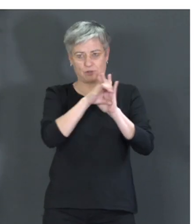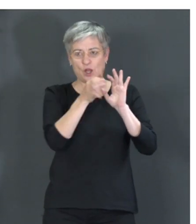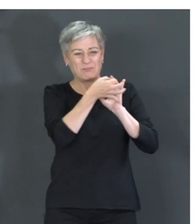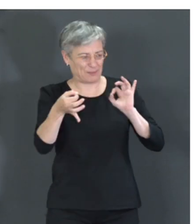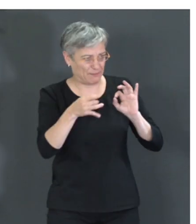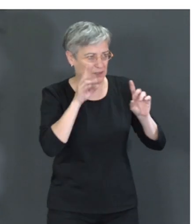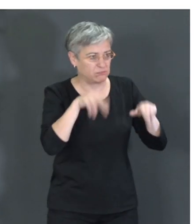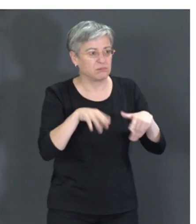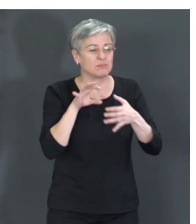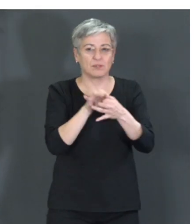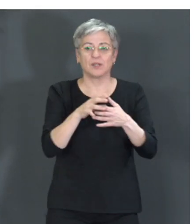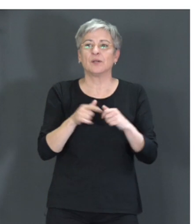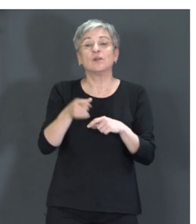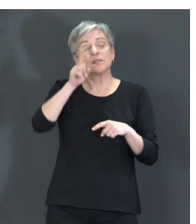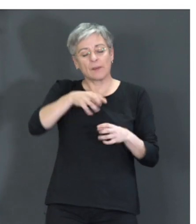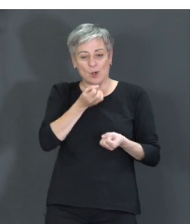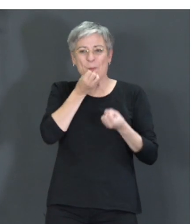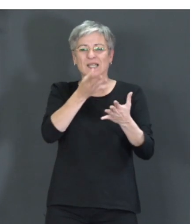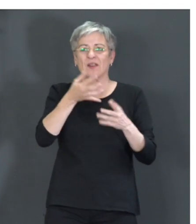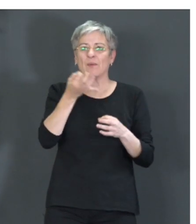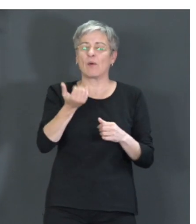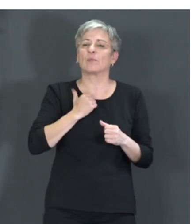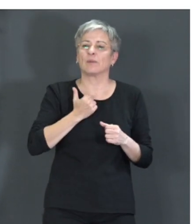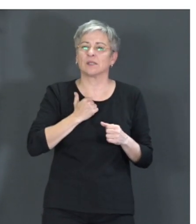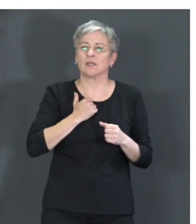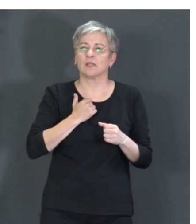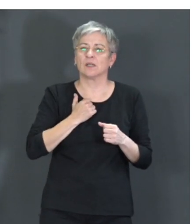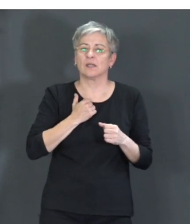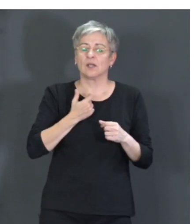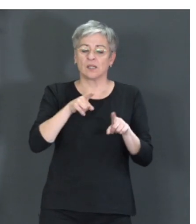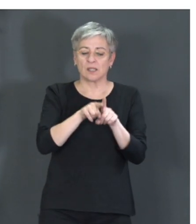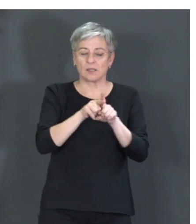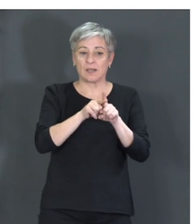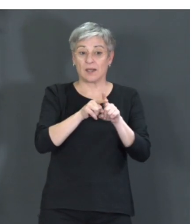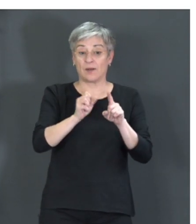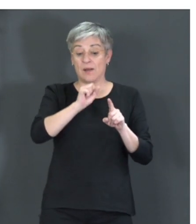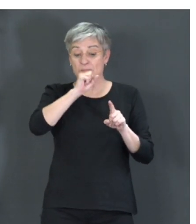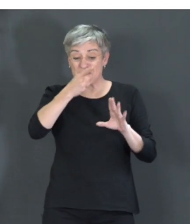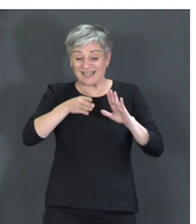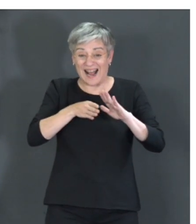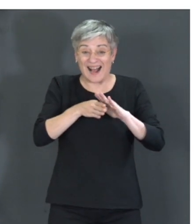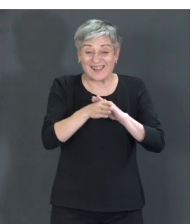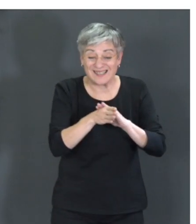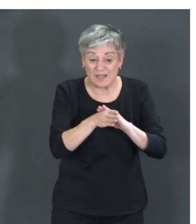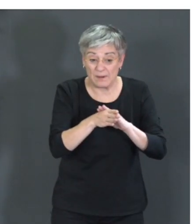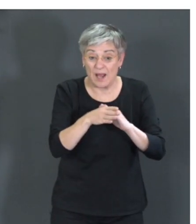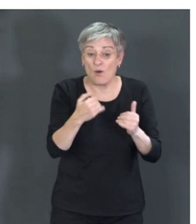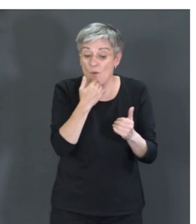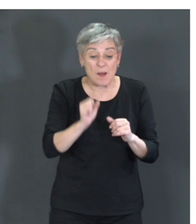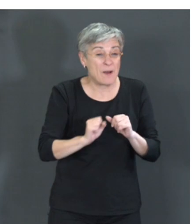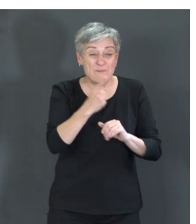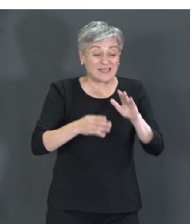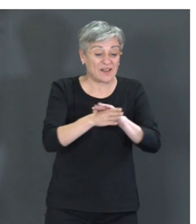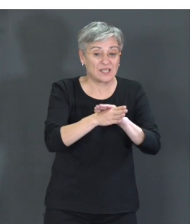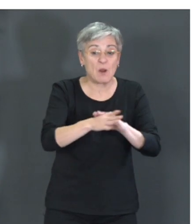también un mensaje que yo creo que tenemos que aprovechar, es decir, cuanto más accesible es algo, más seguro es para todos y más fácil es